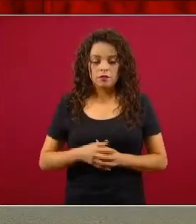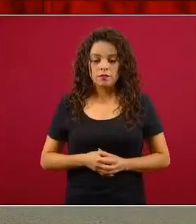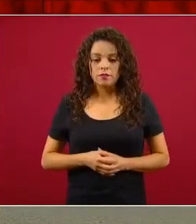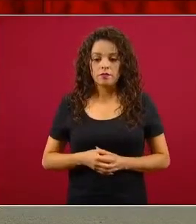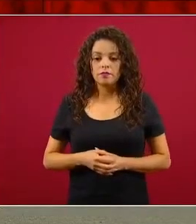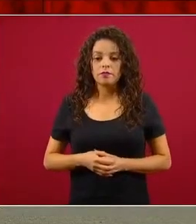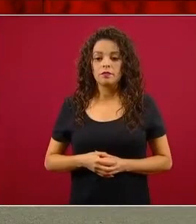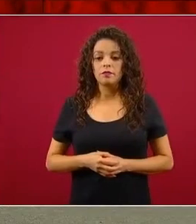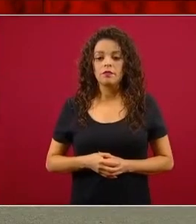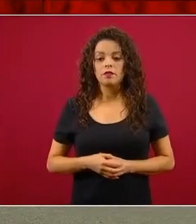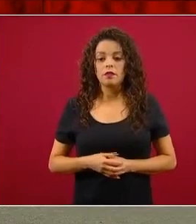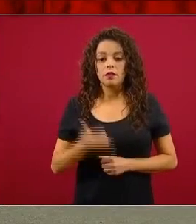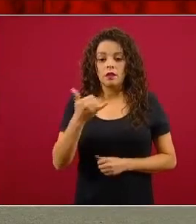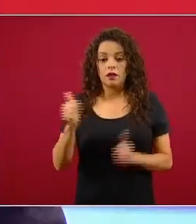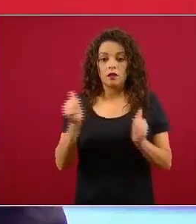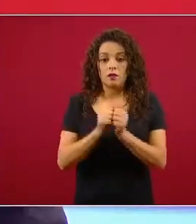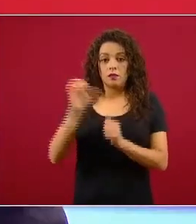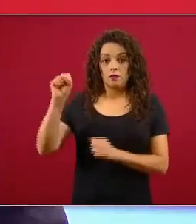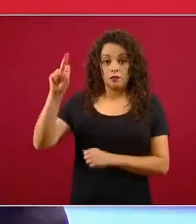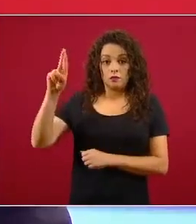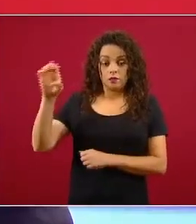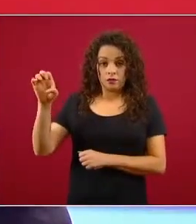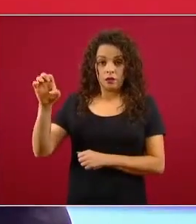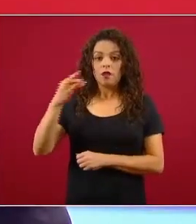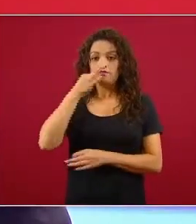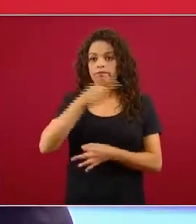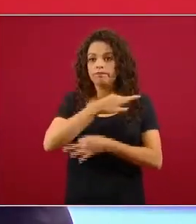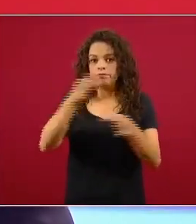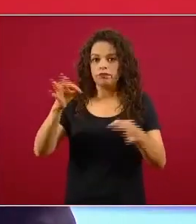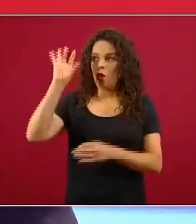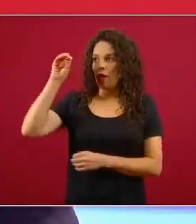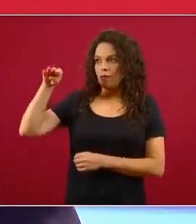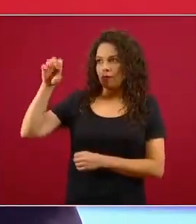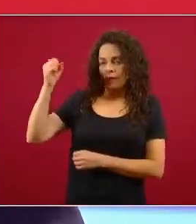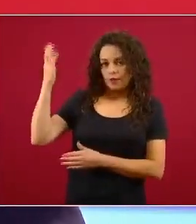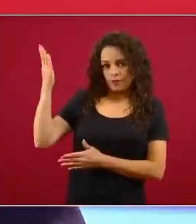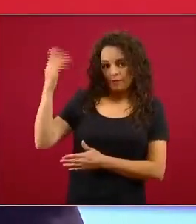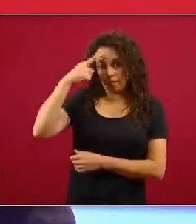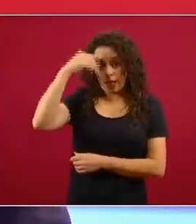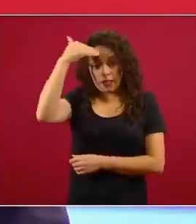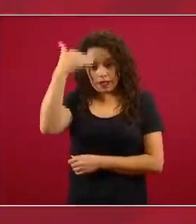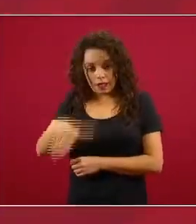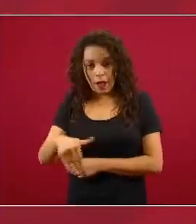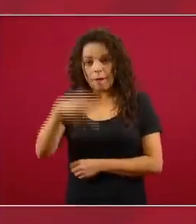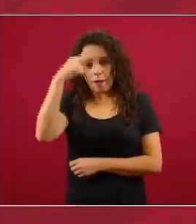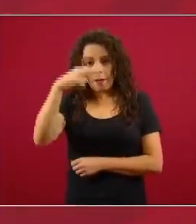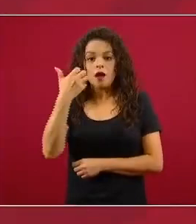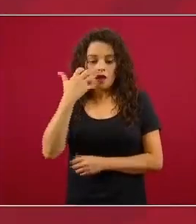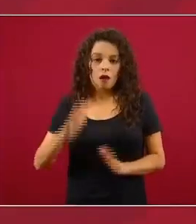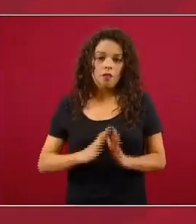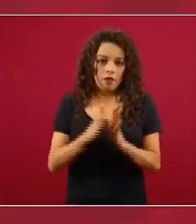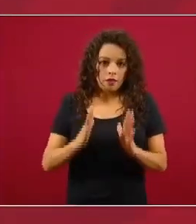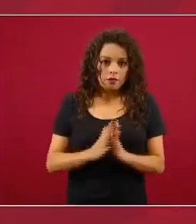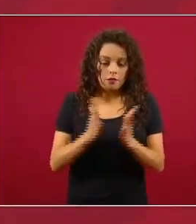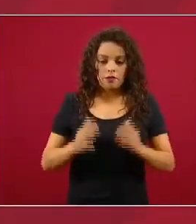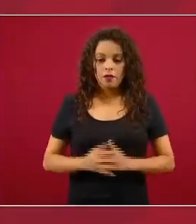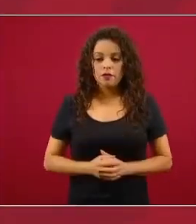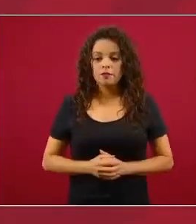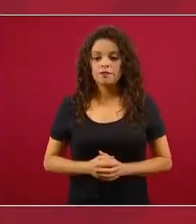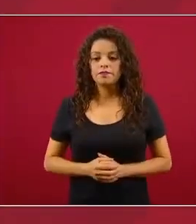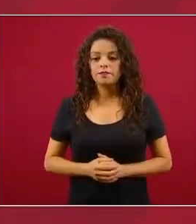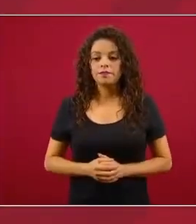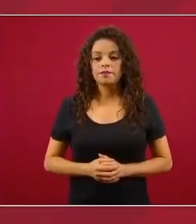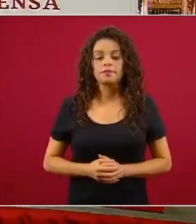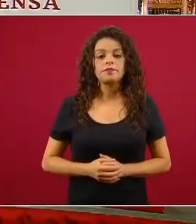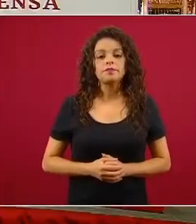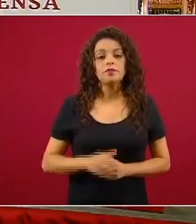de la Cancillería se hizo de conocimiento a la OMS, a la Organización Mundial de la Salud. Y tenemos por el otro lado, y aquí es donde voy a responder